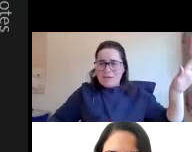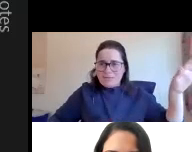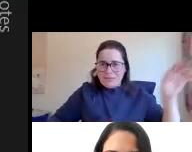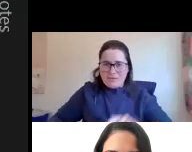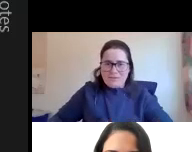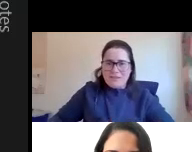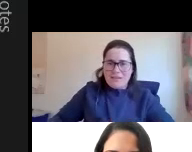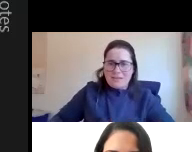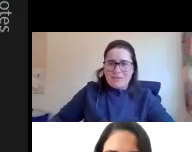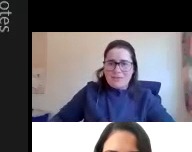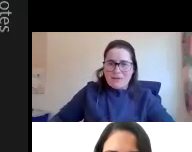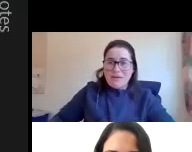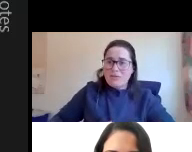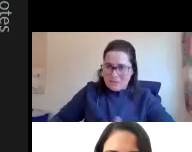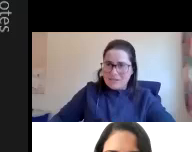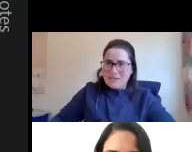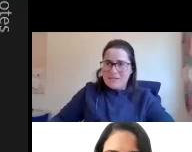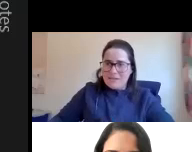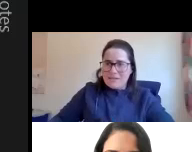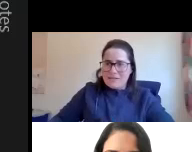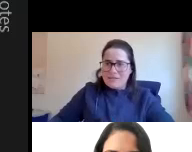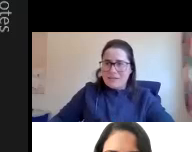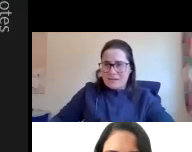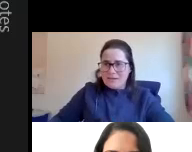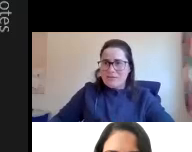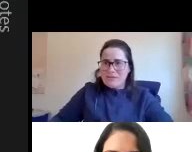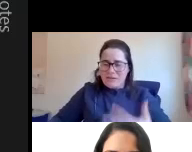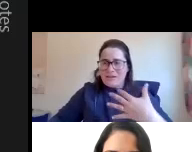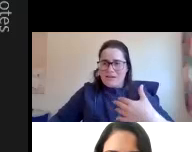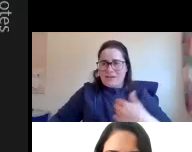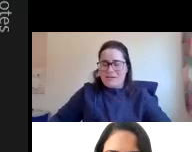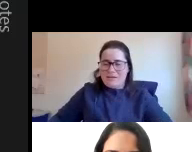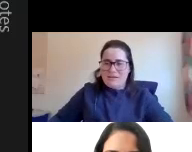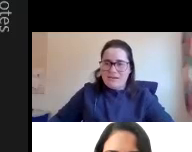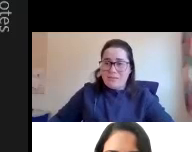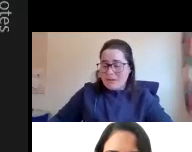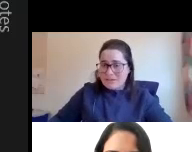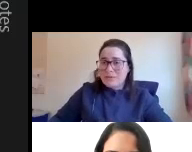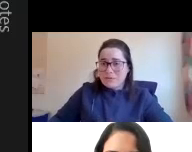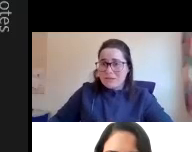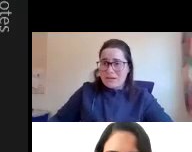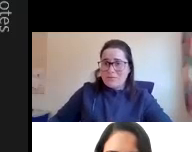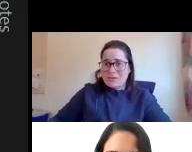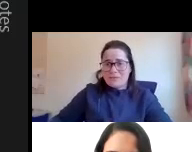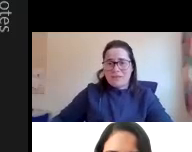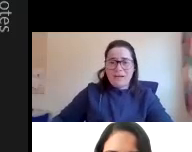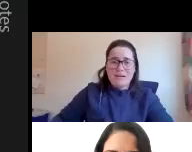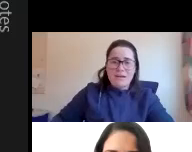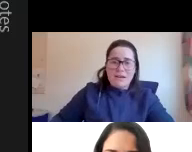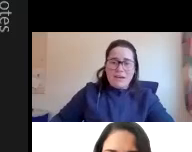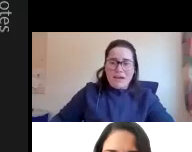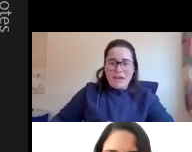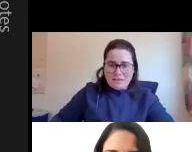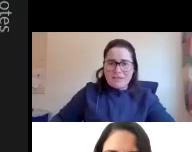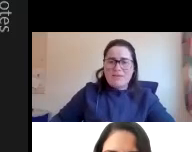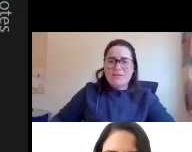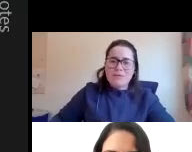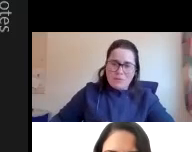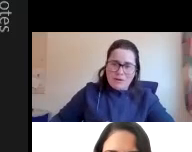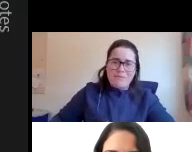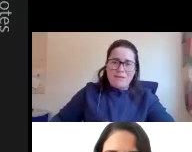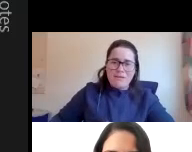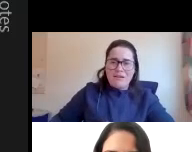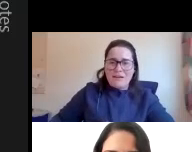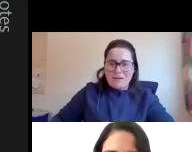25 kilómetros de la zona urbana, donde sí tenían terreno, igual es la autoridad gubernamental, e